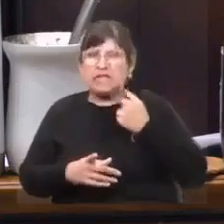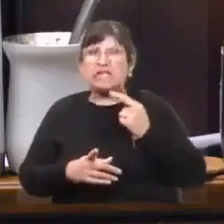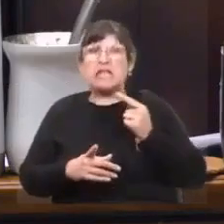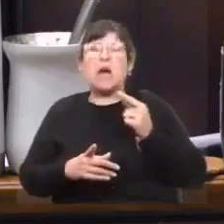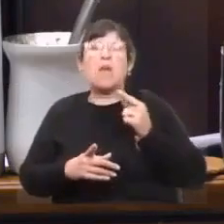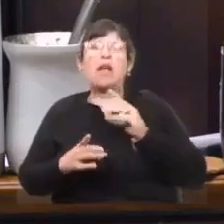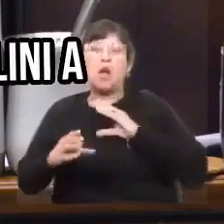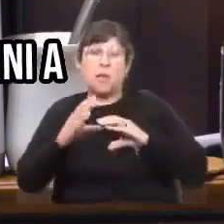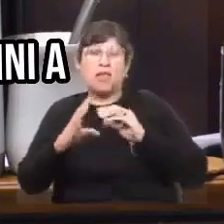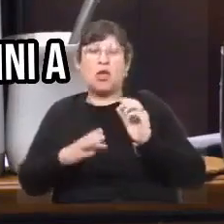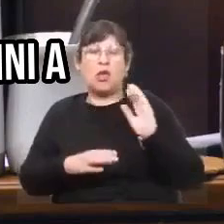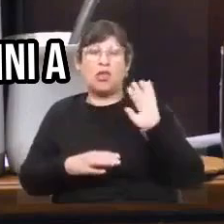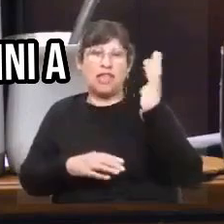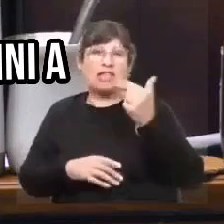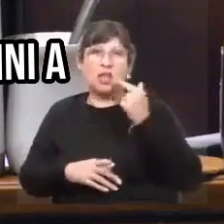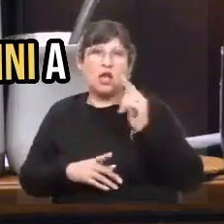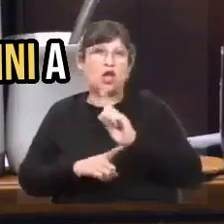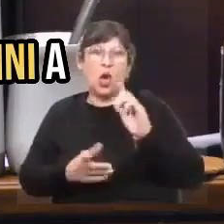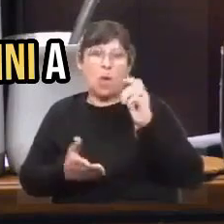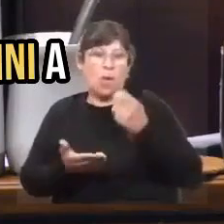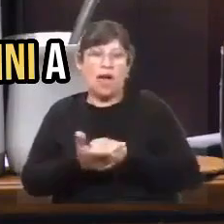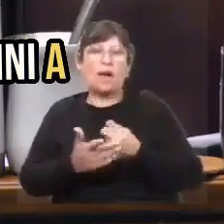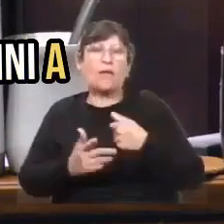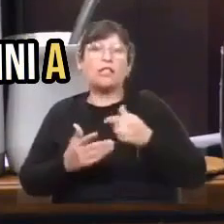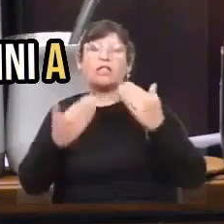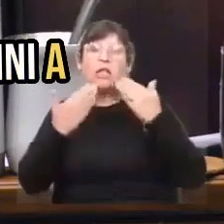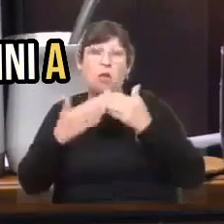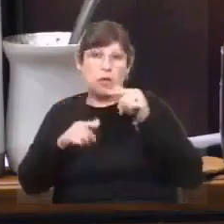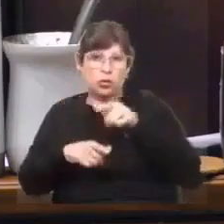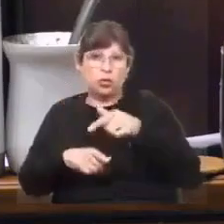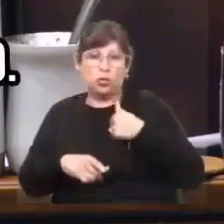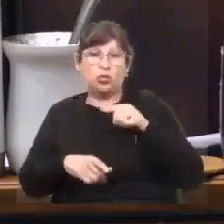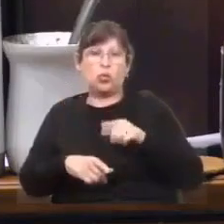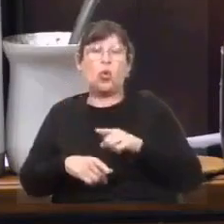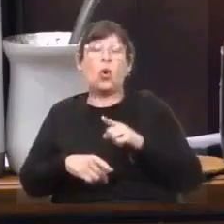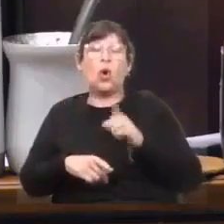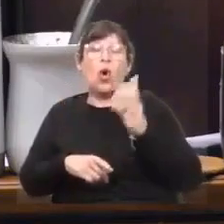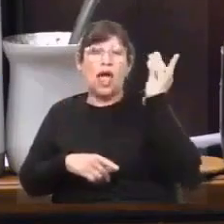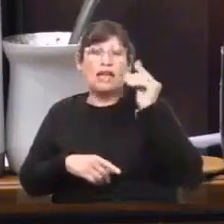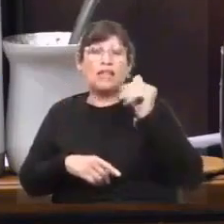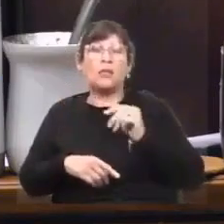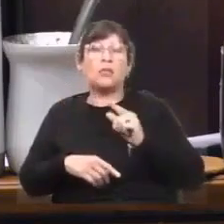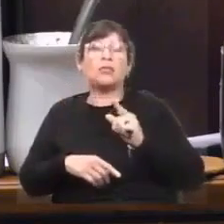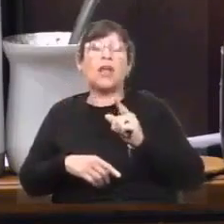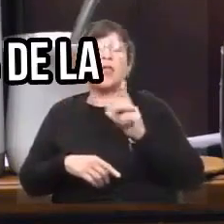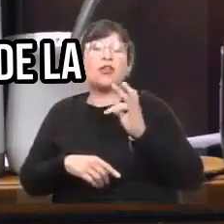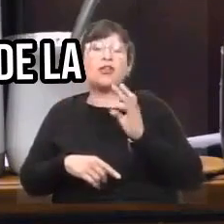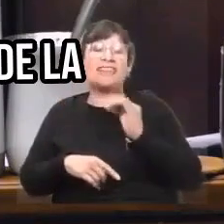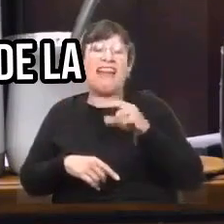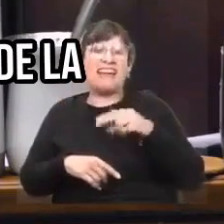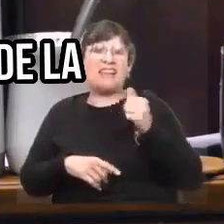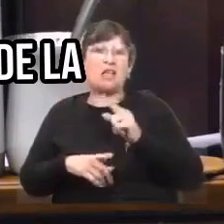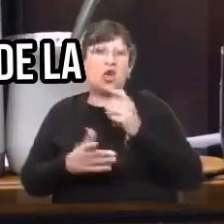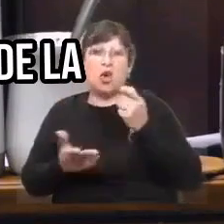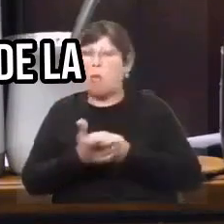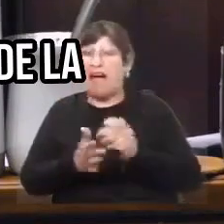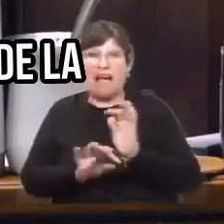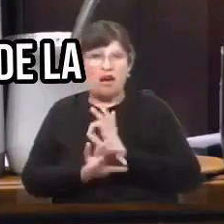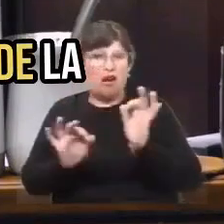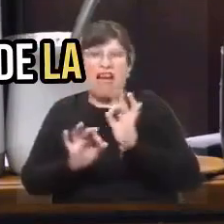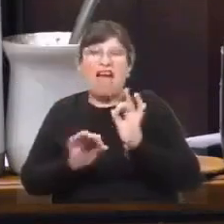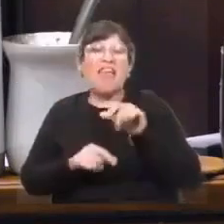pagado se lo consultó el diputado tinaglini a a aramendía hace muy poquito no han pagado un peso de ese